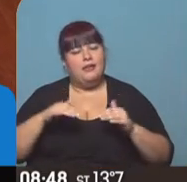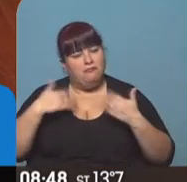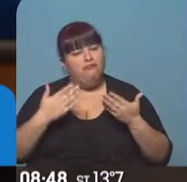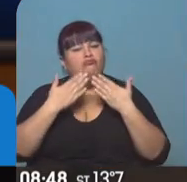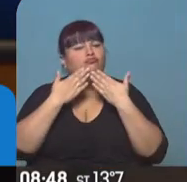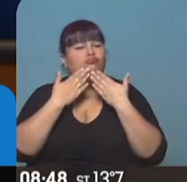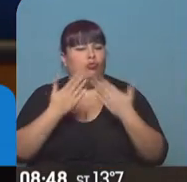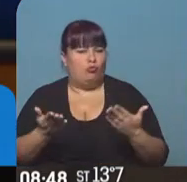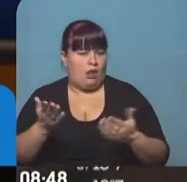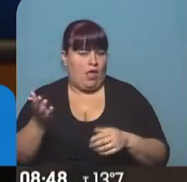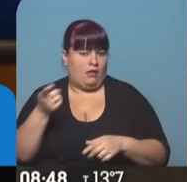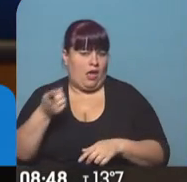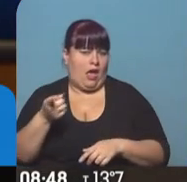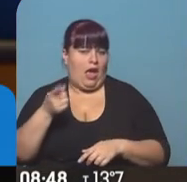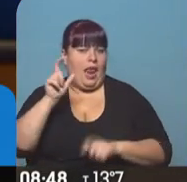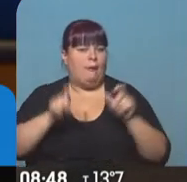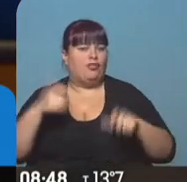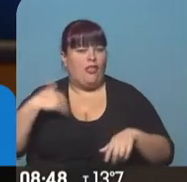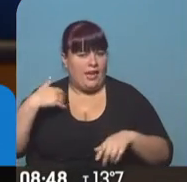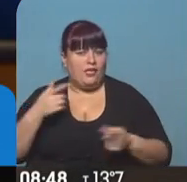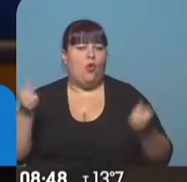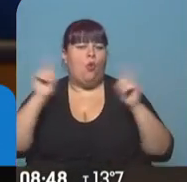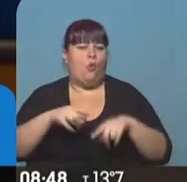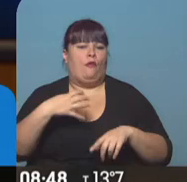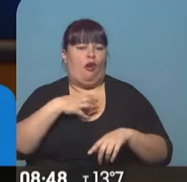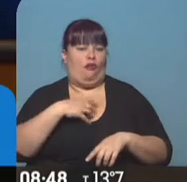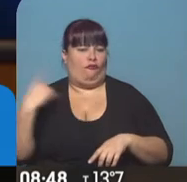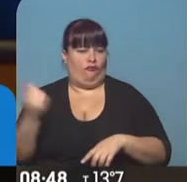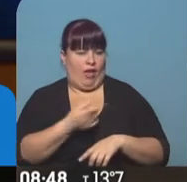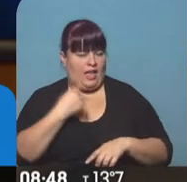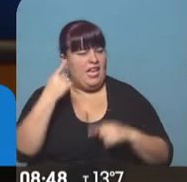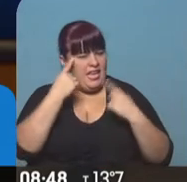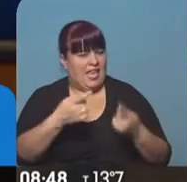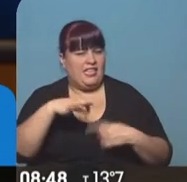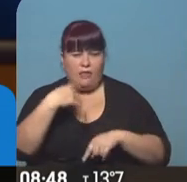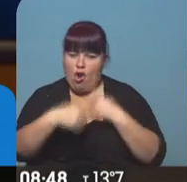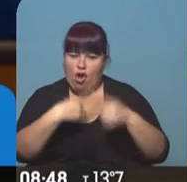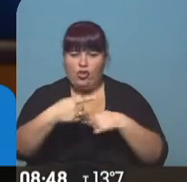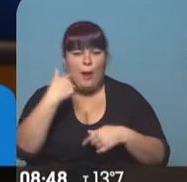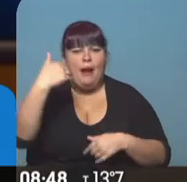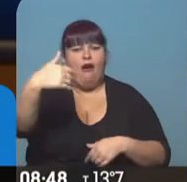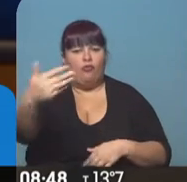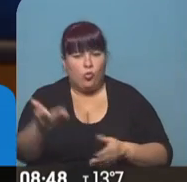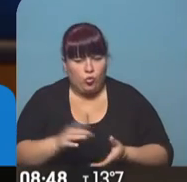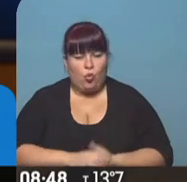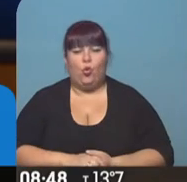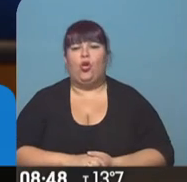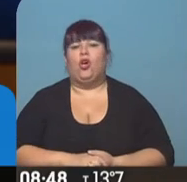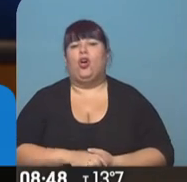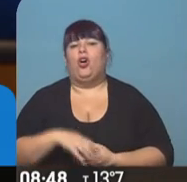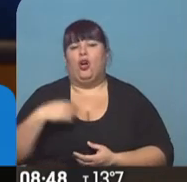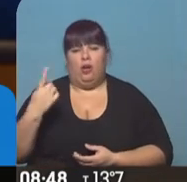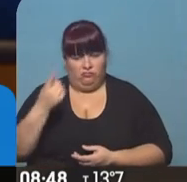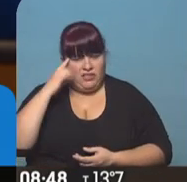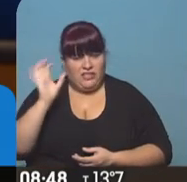agradecimiento a esos argentinos que volvieron a confiar en nosotros que creen que hay que seguir mirando hacia adelante que